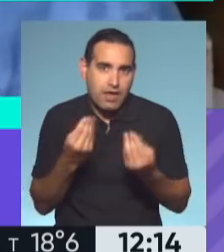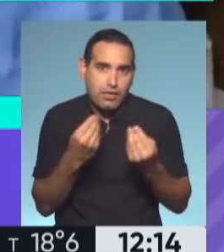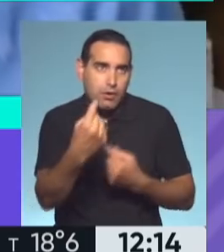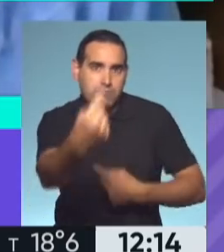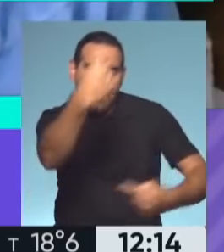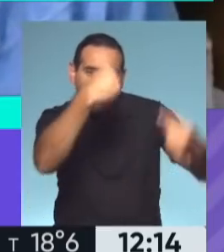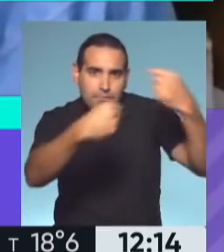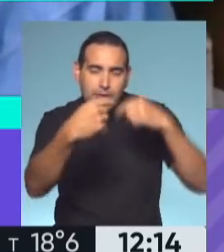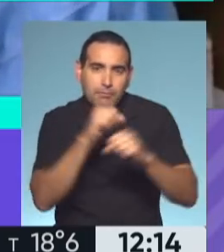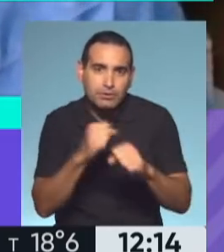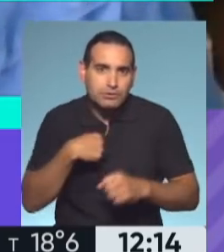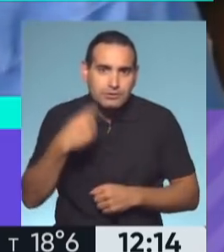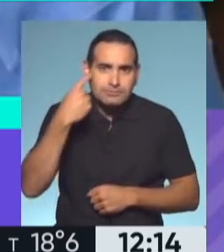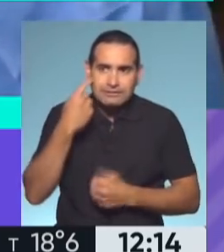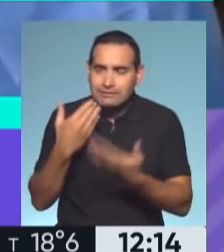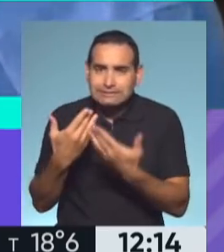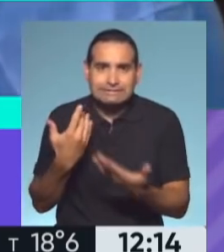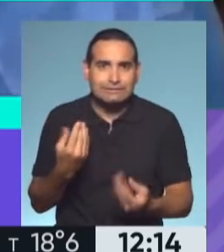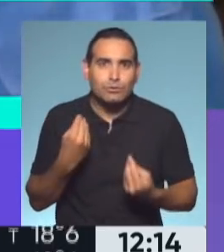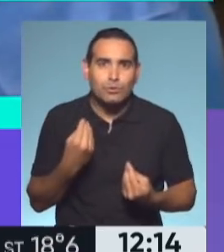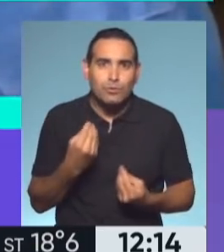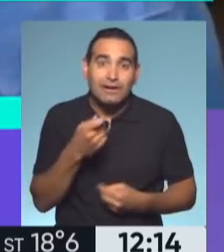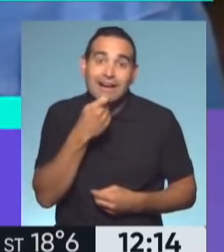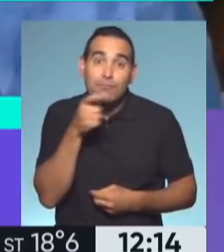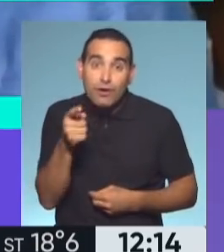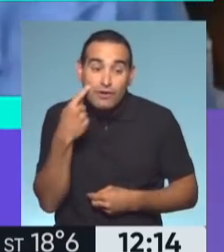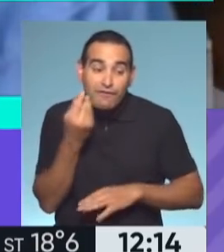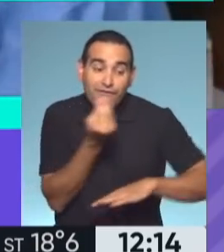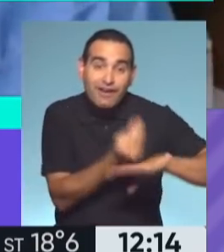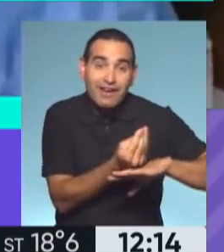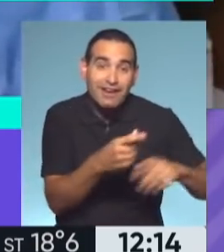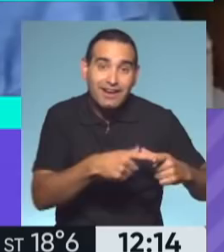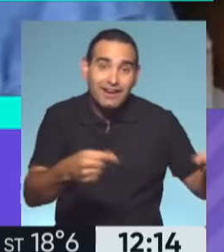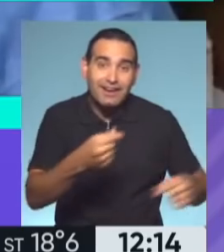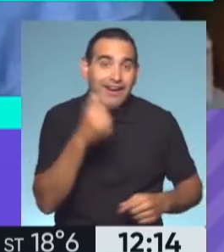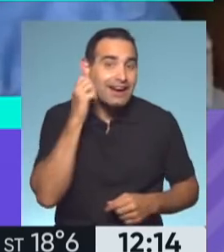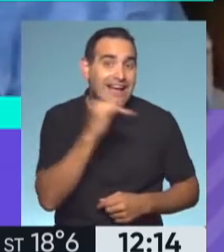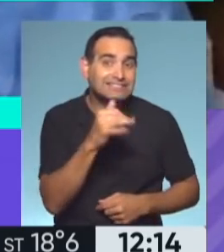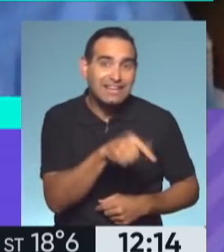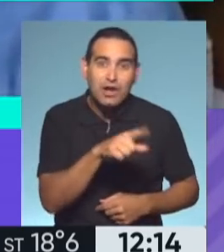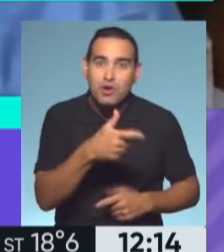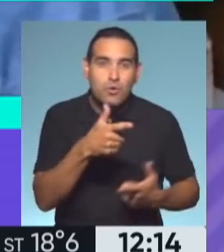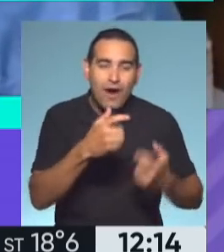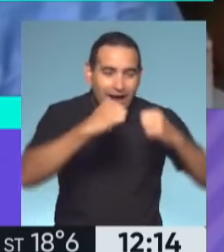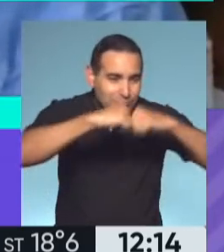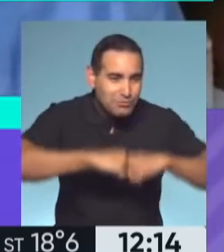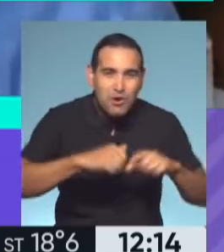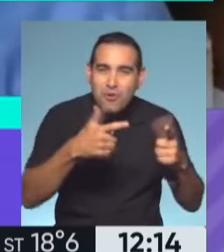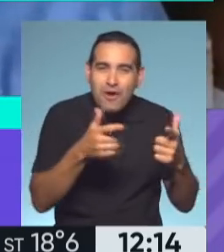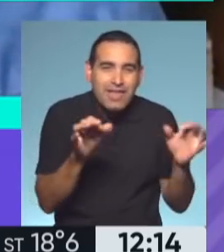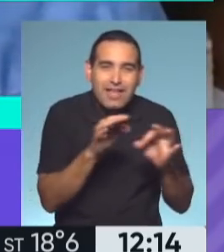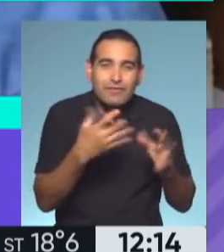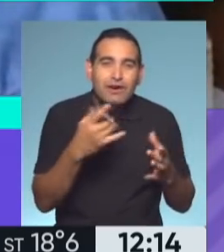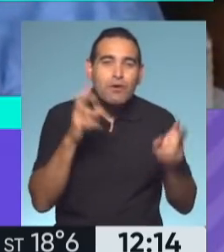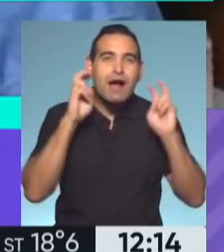encima. Solo me cabía pensar cómo estarían en Gaza, que no hay ningún escudo antimisil y no hay ningún búnker y no hay ningún aviso de que